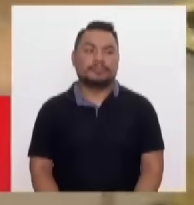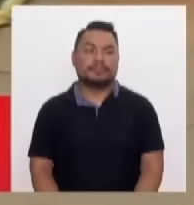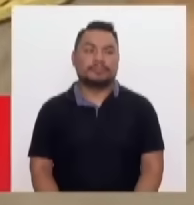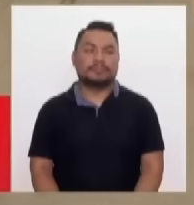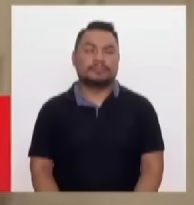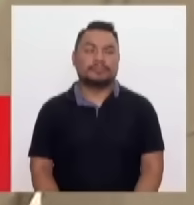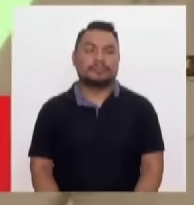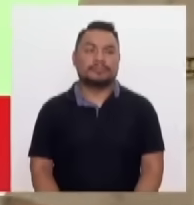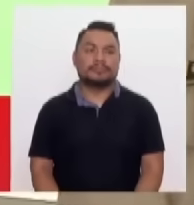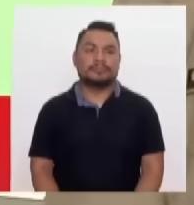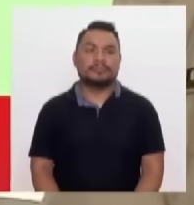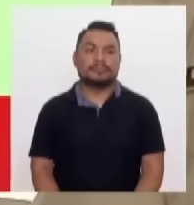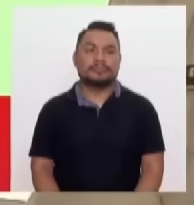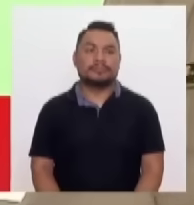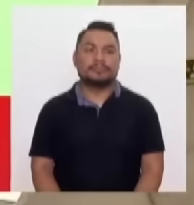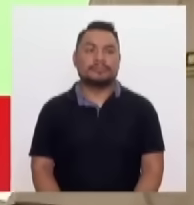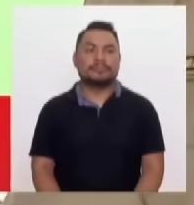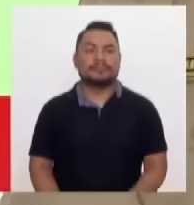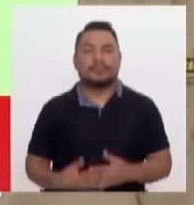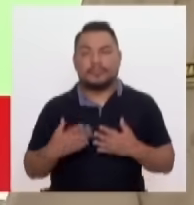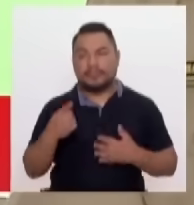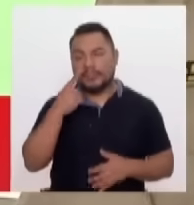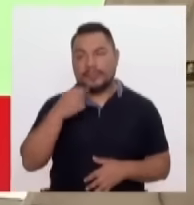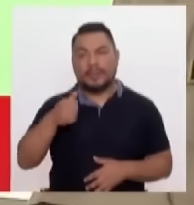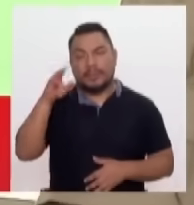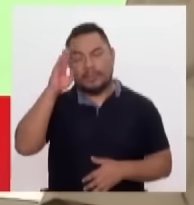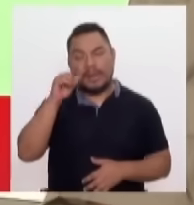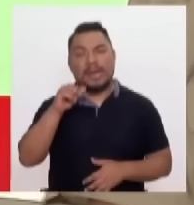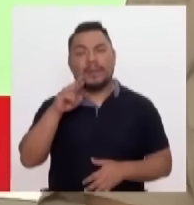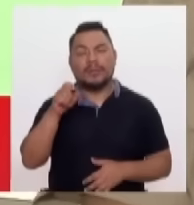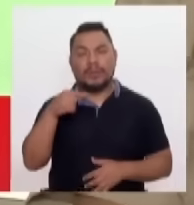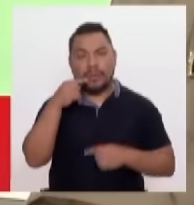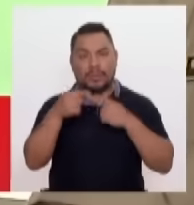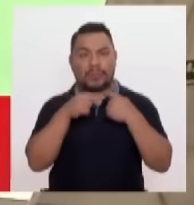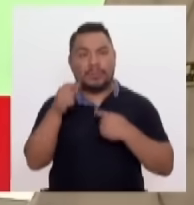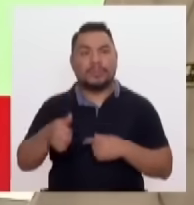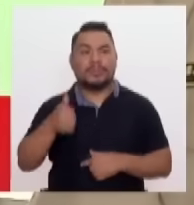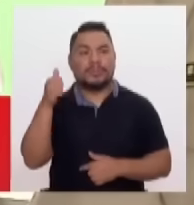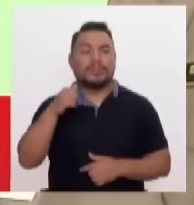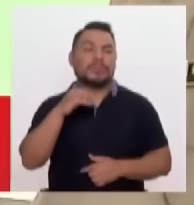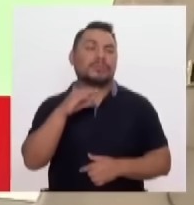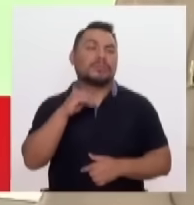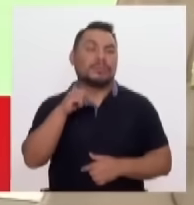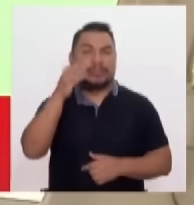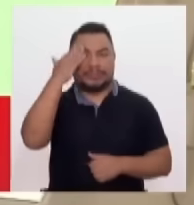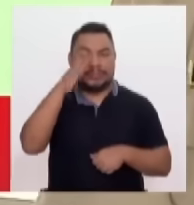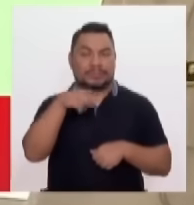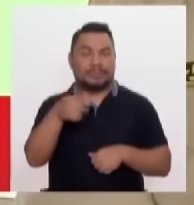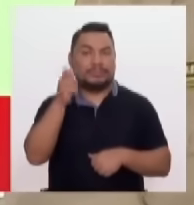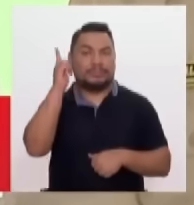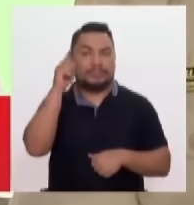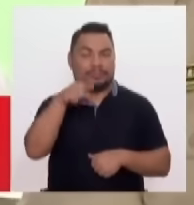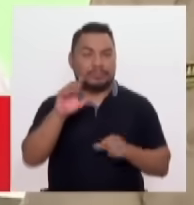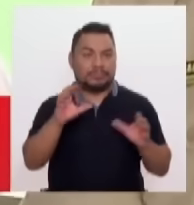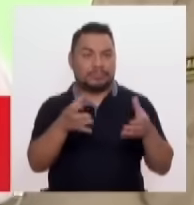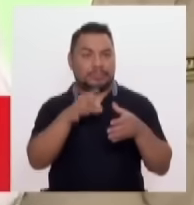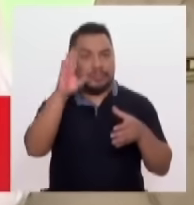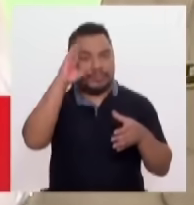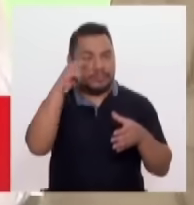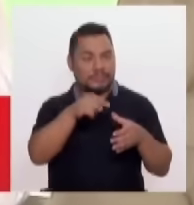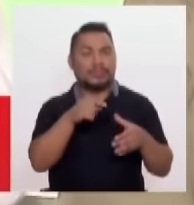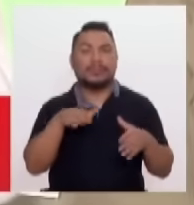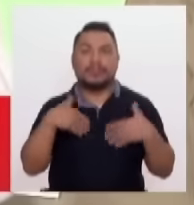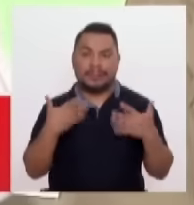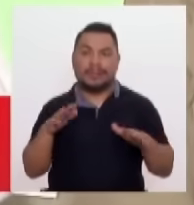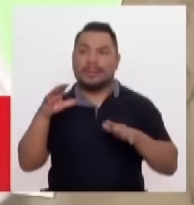General Arriola, ¿no? Les daba cuenta de cómo, bajo el liderazgo del coronel Reboredo, a quien estamos viendo en estos momentos en imágenes, se ha